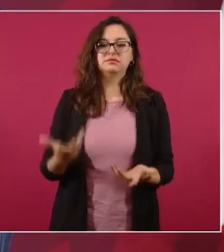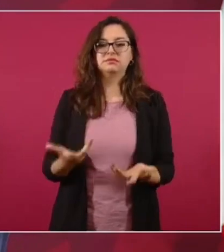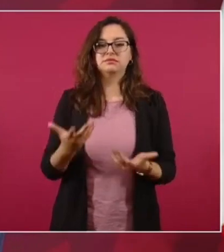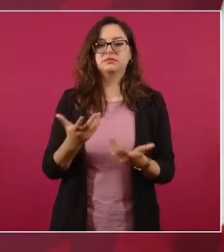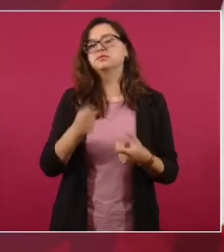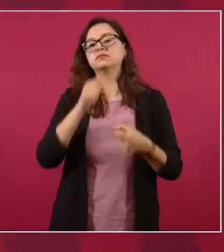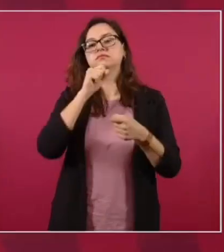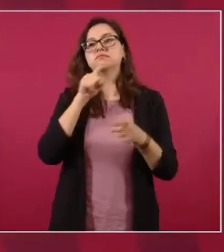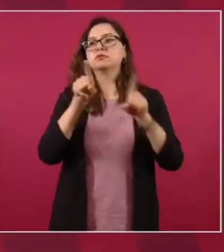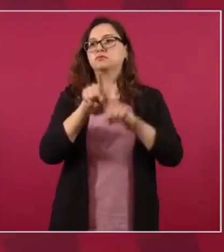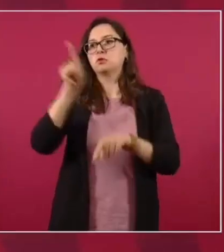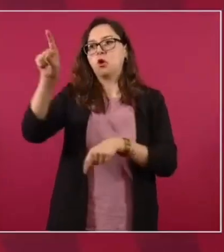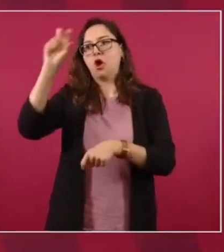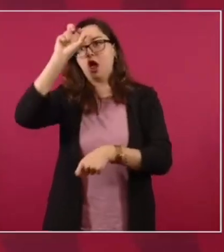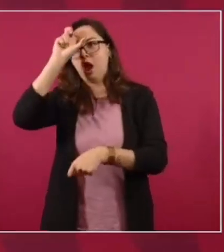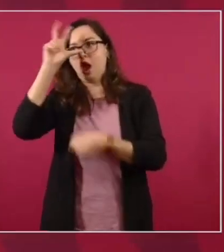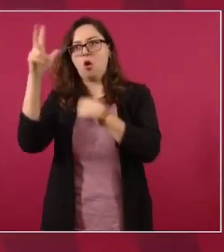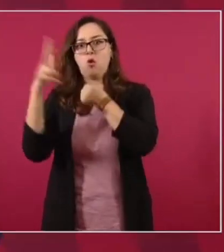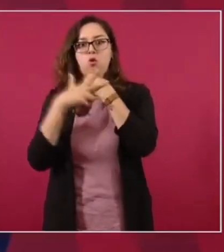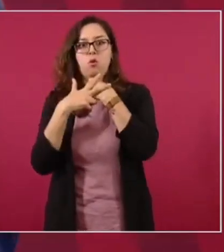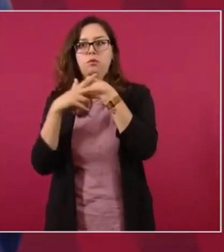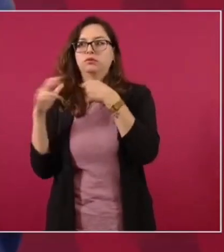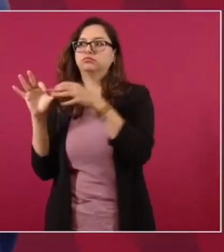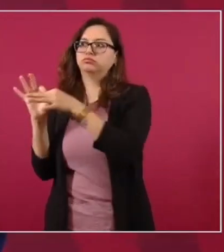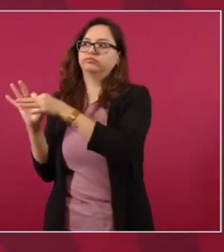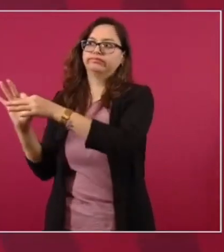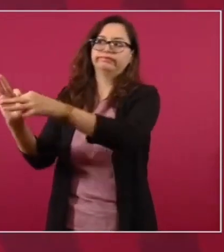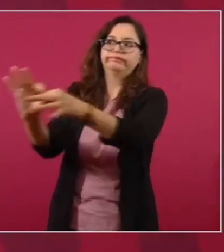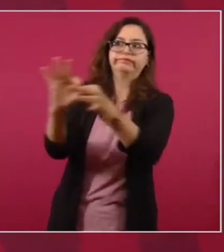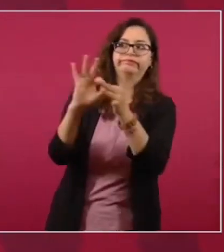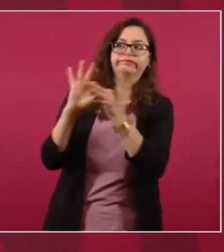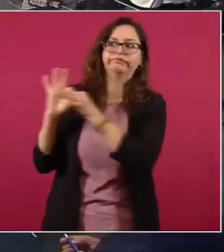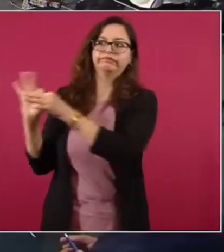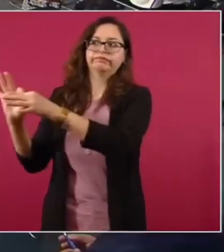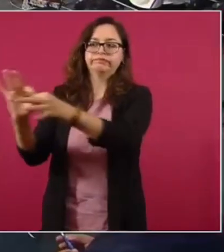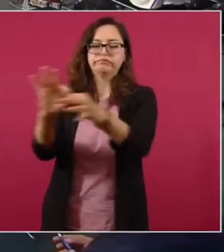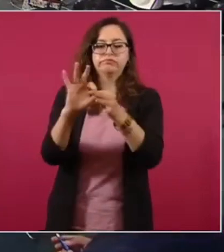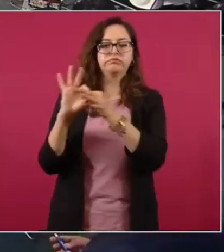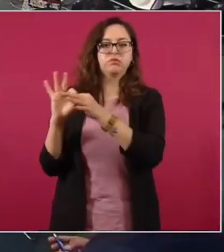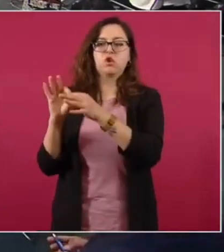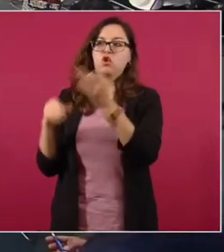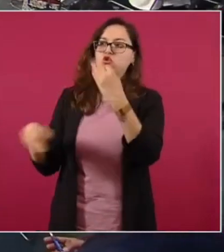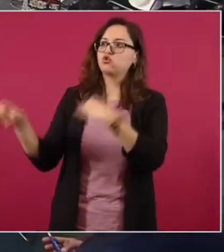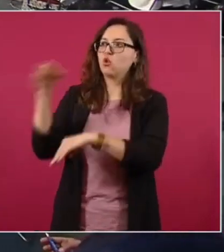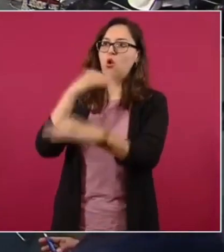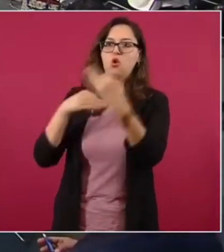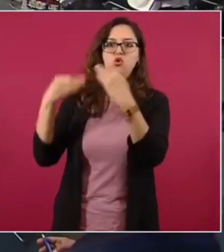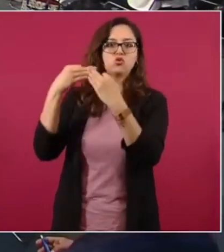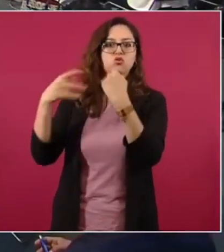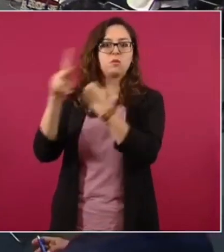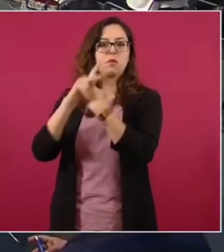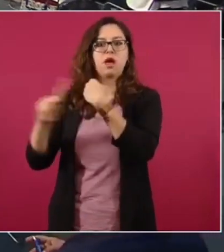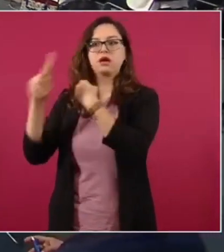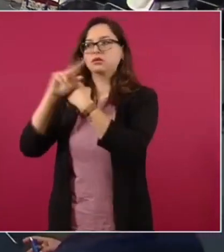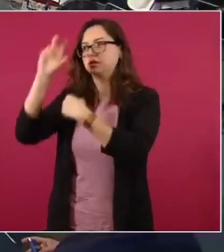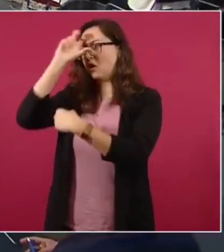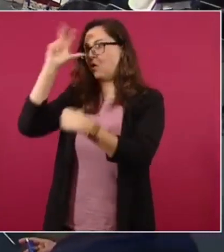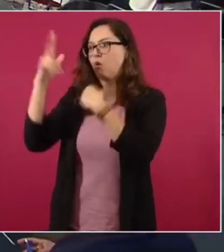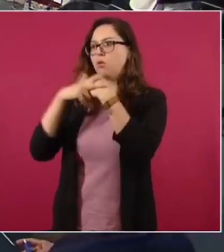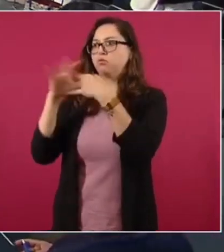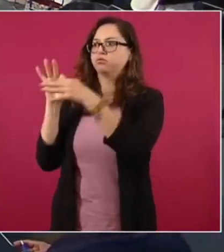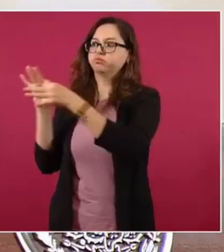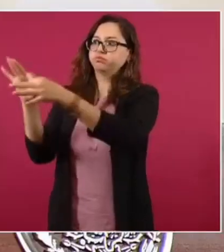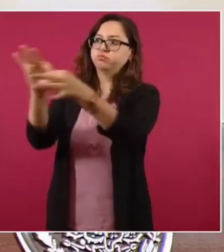Comunidad Económica Europea se convirtió en la Unión Europea, así América, una